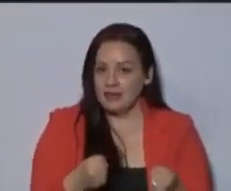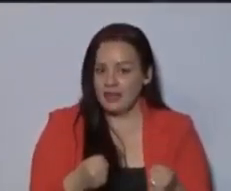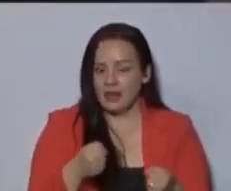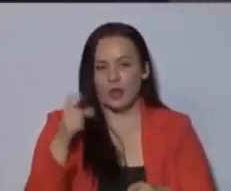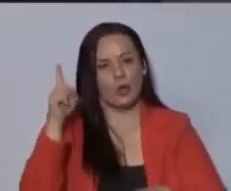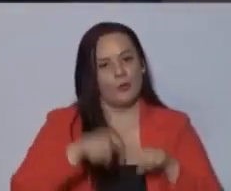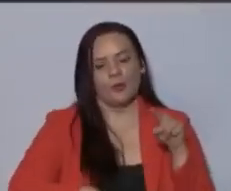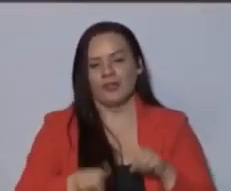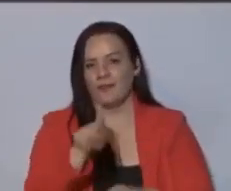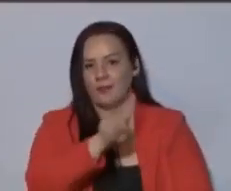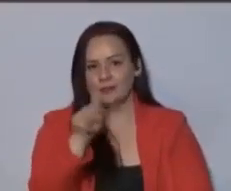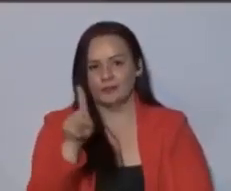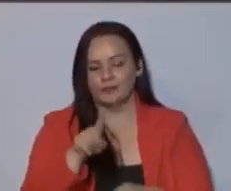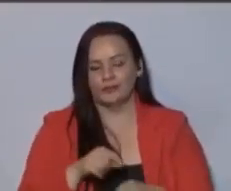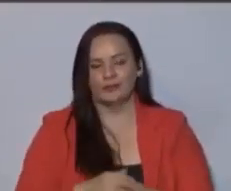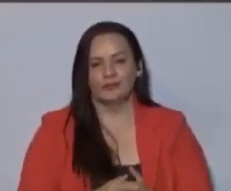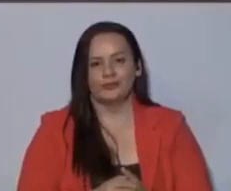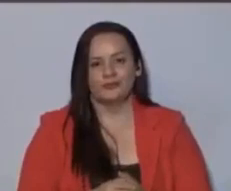podemos.